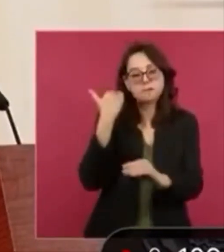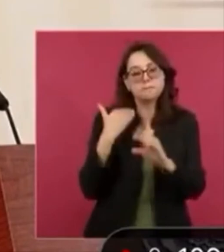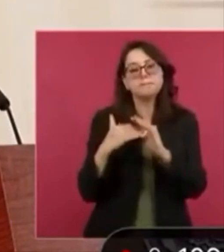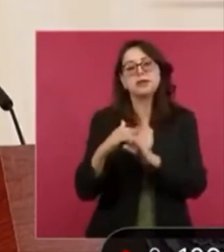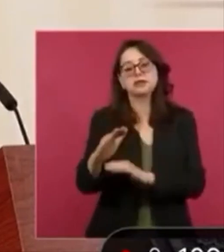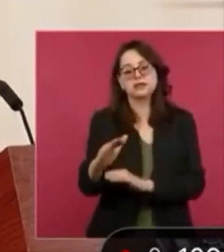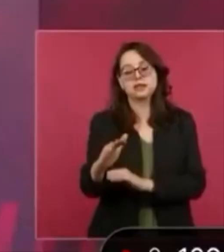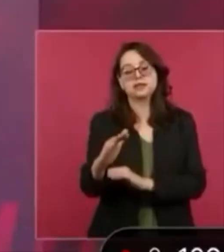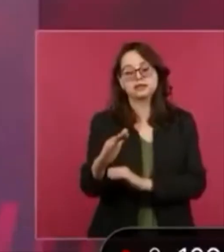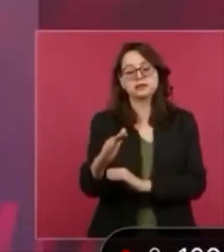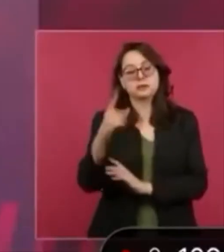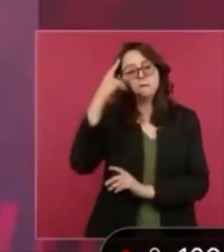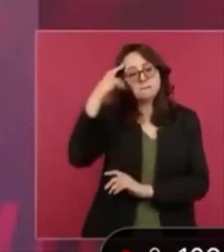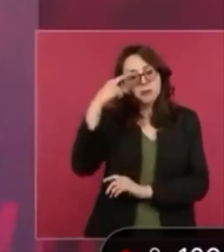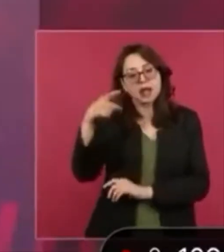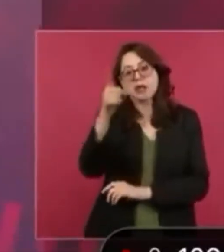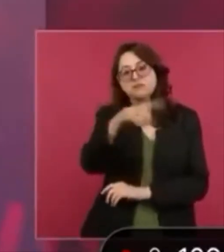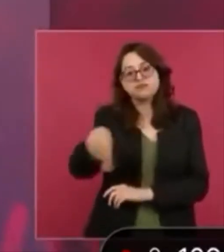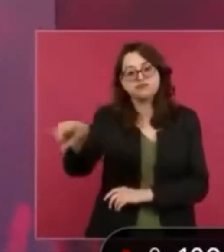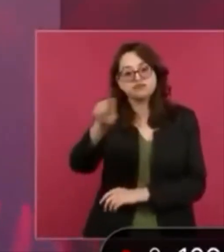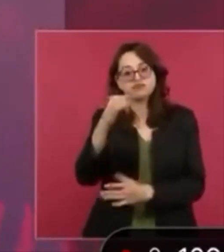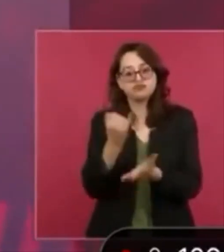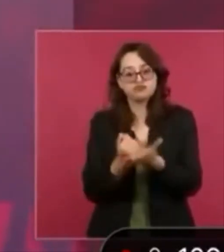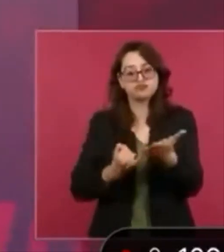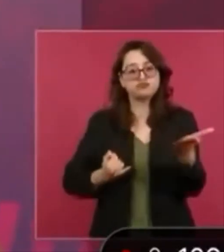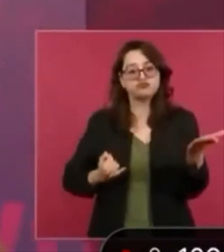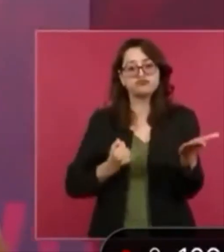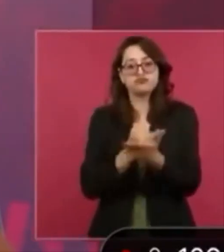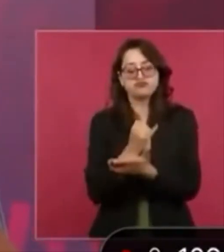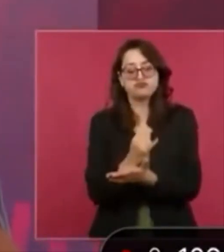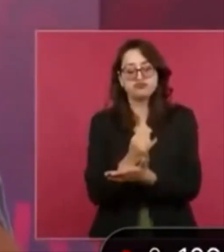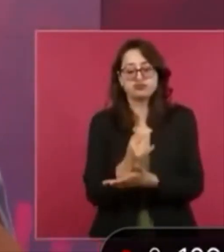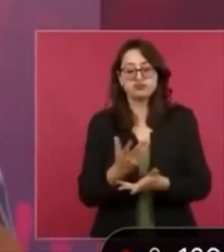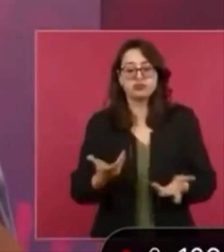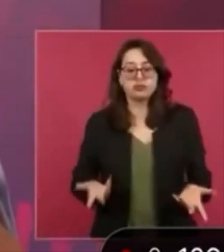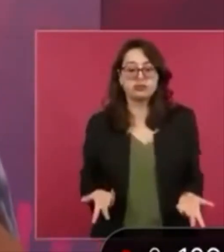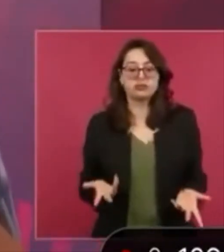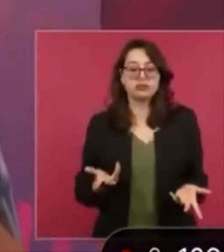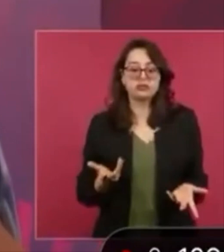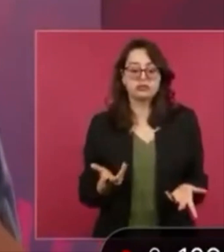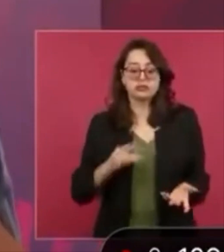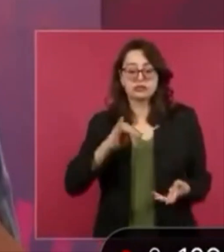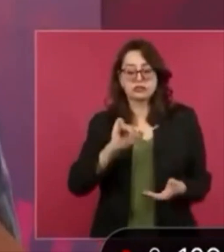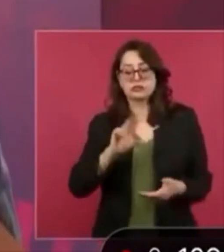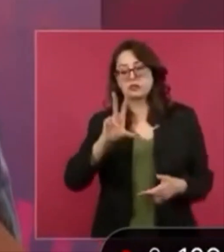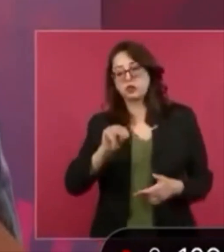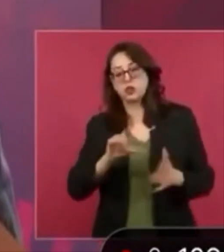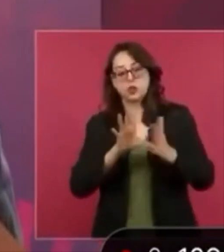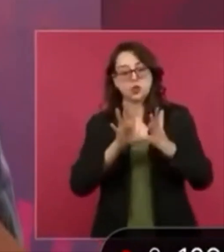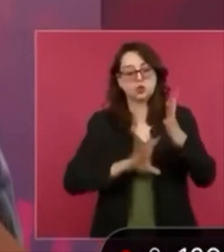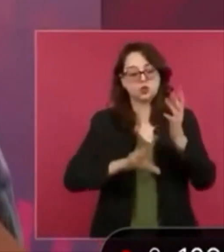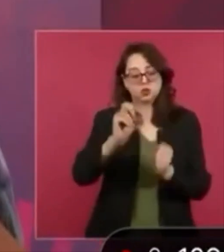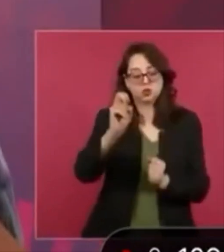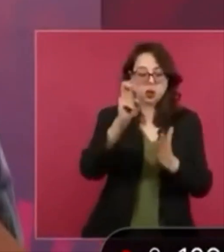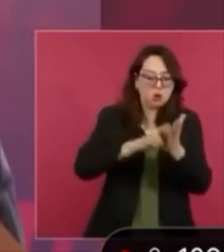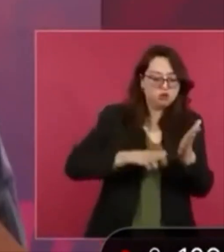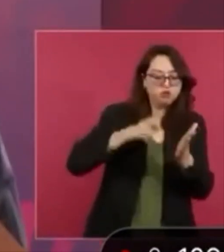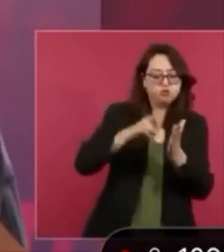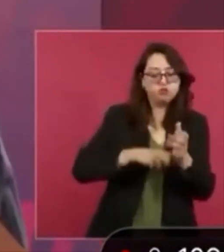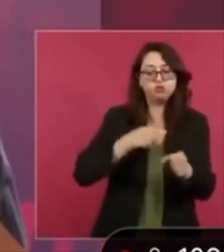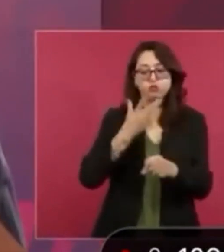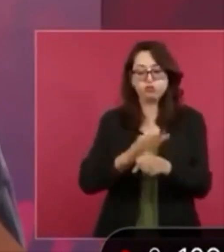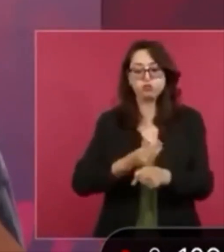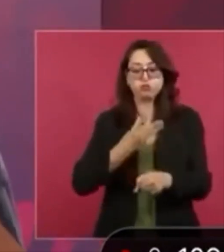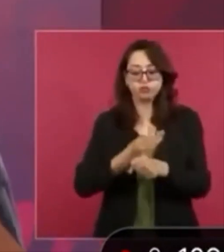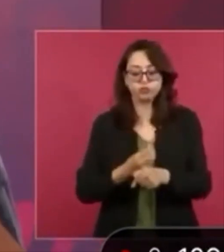periodo ordinario del año próximo voy a enviar la iniciativa